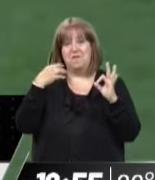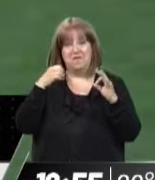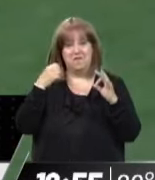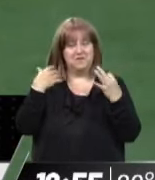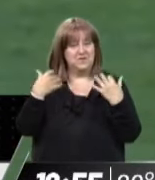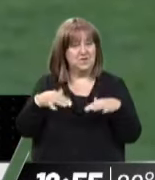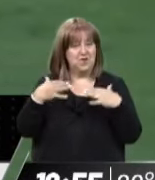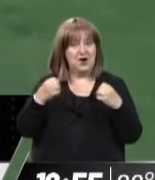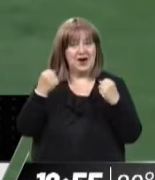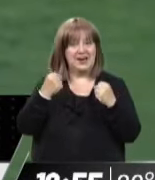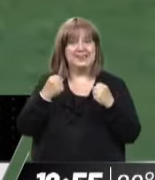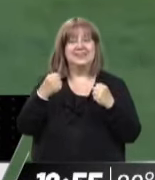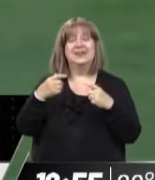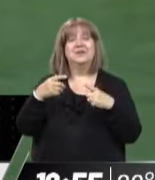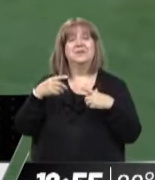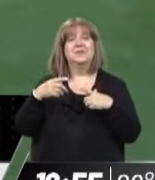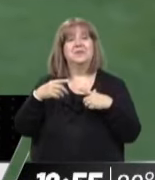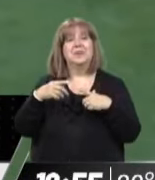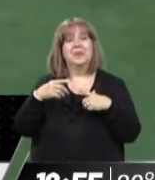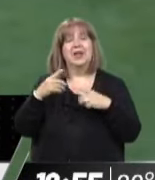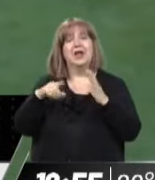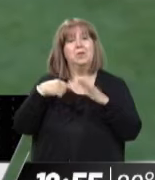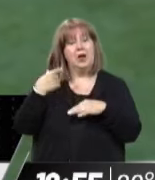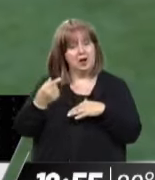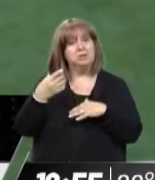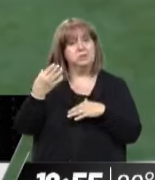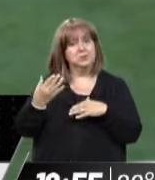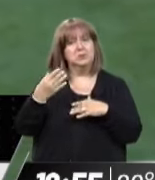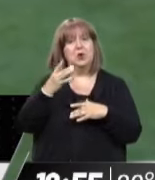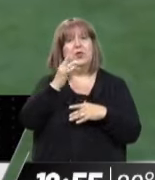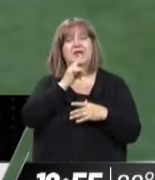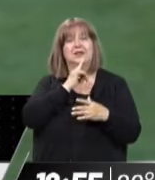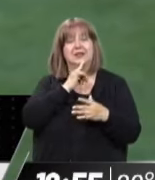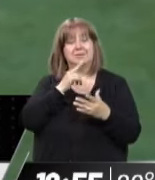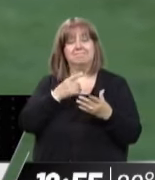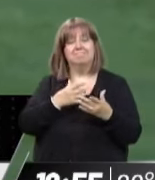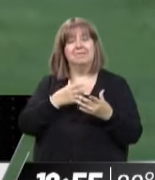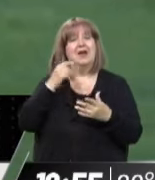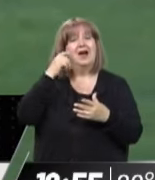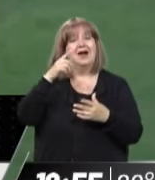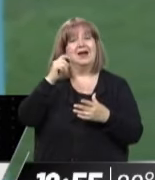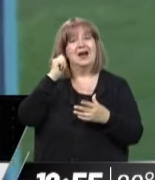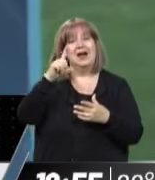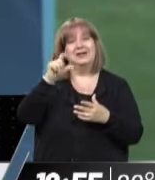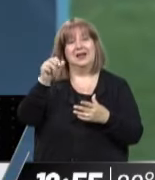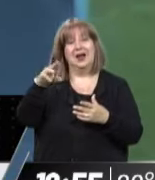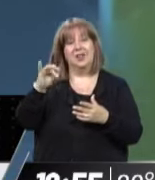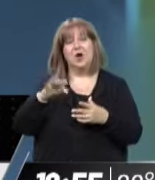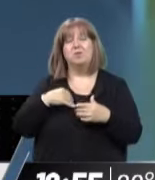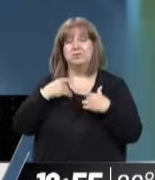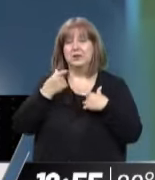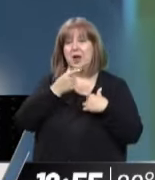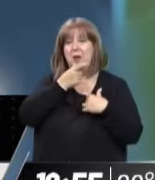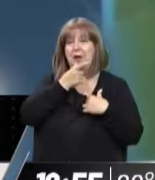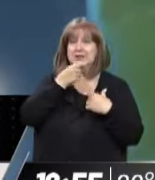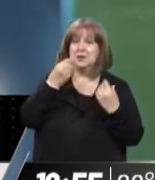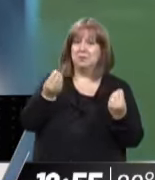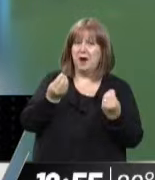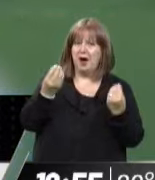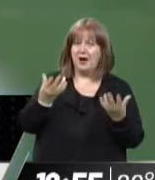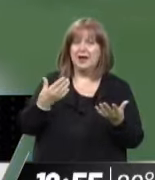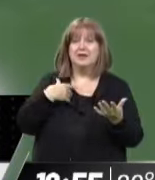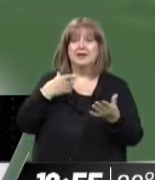muy compenetrado en el juego. Pero destaco esto de Gallardo, ¿no? Porque también uno al principio, más de un hincha de River, pensó, ¿por qué Gallardo? Si